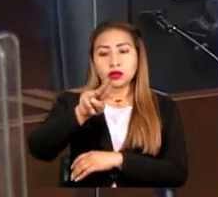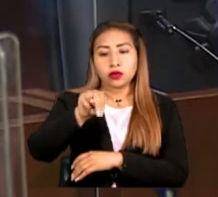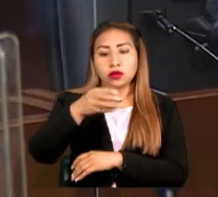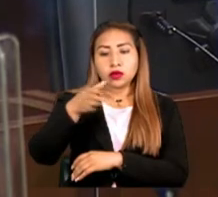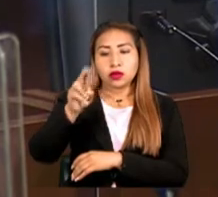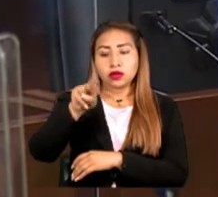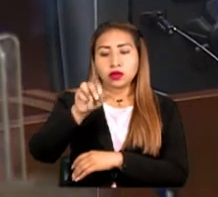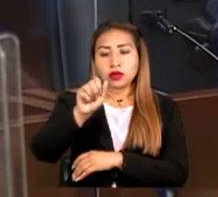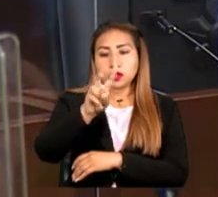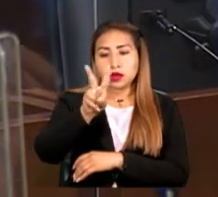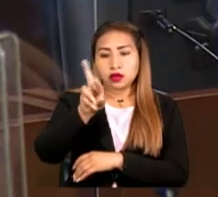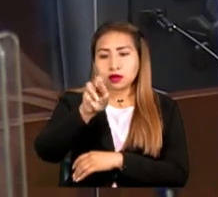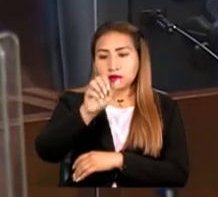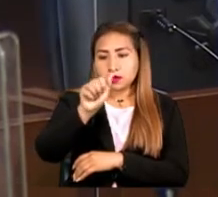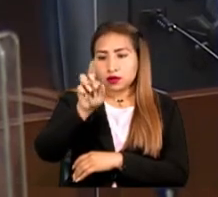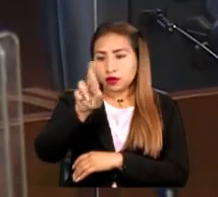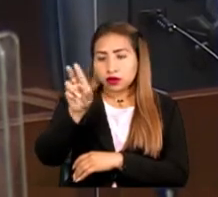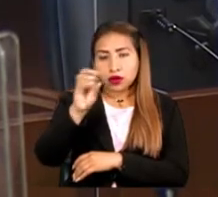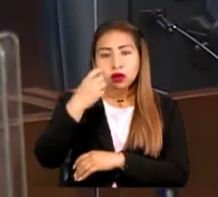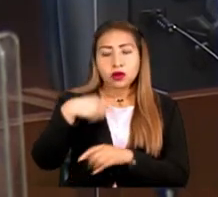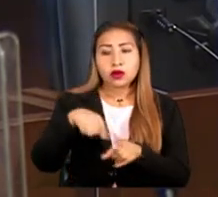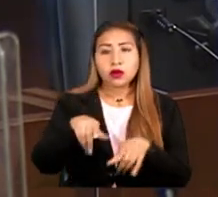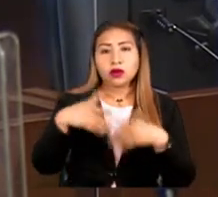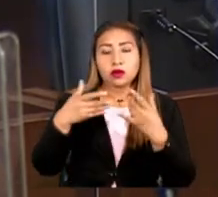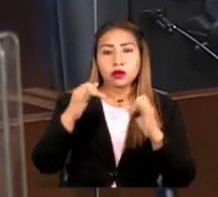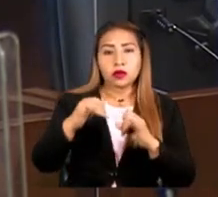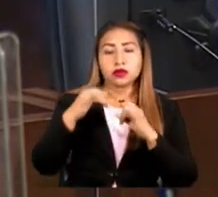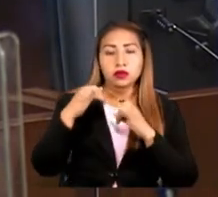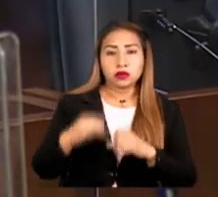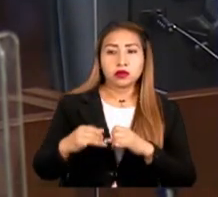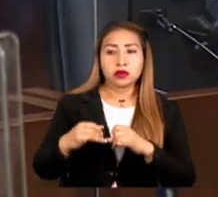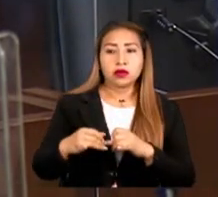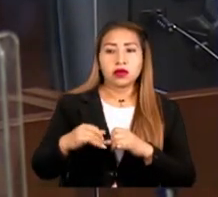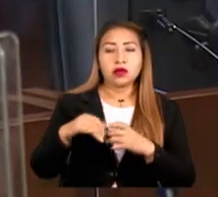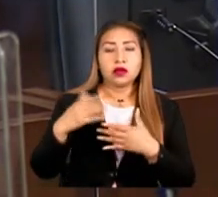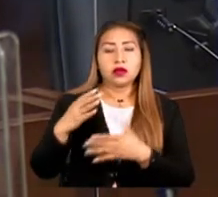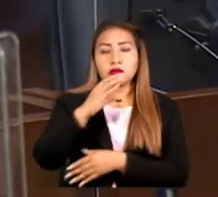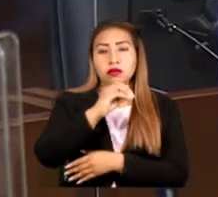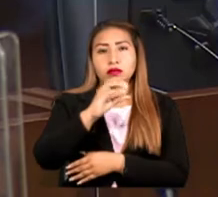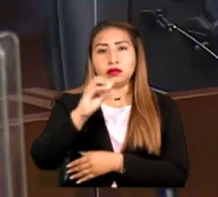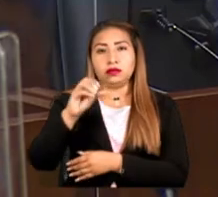ejecutivo del Instituto Panameño Autónomo de Cooperativas.